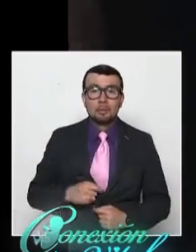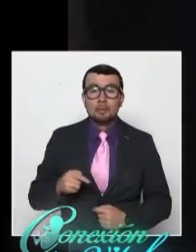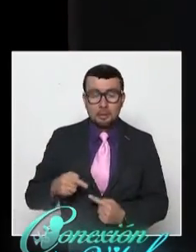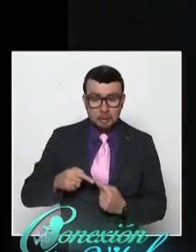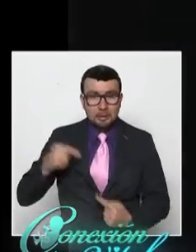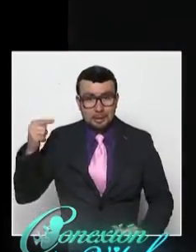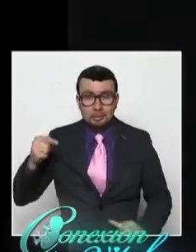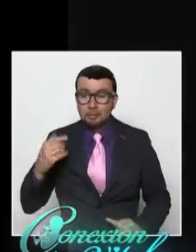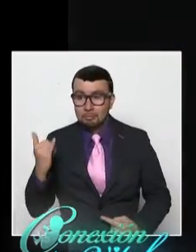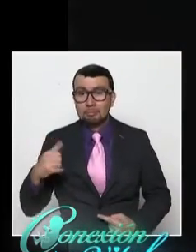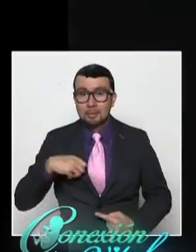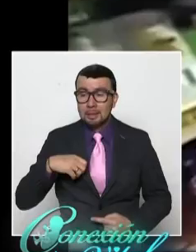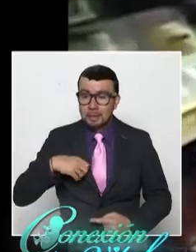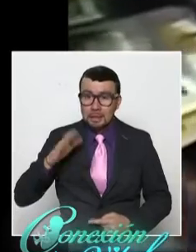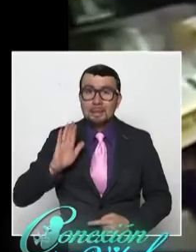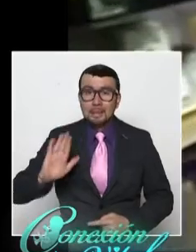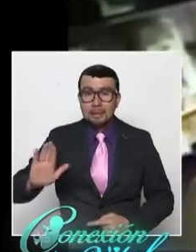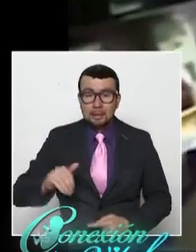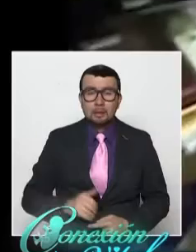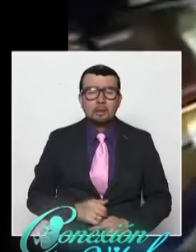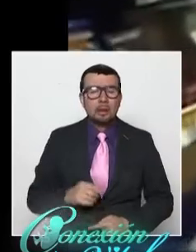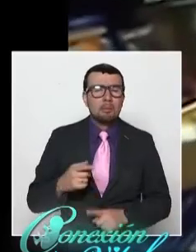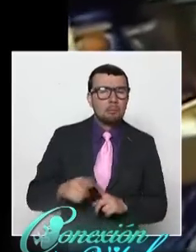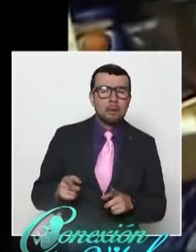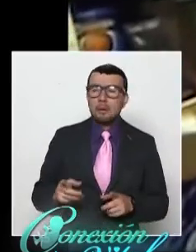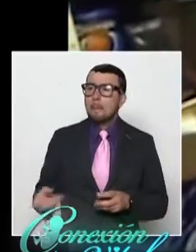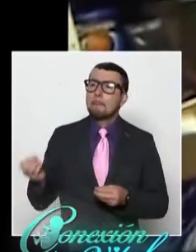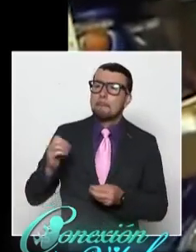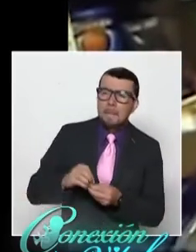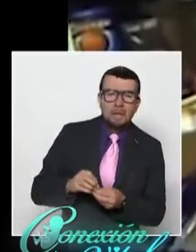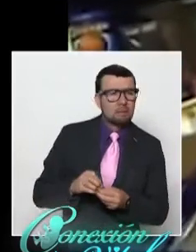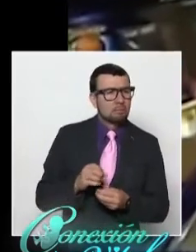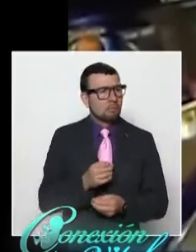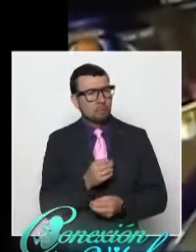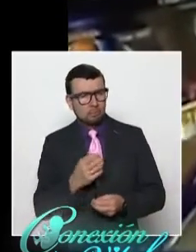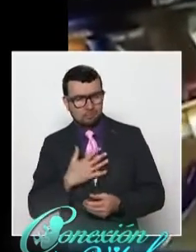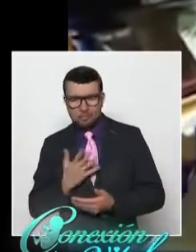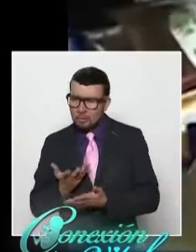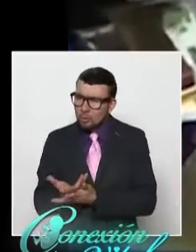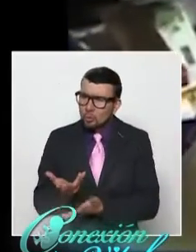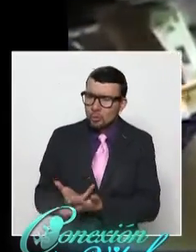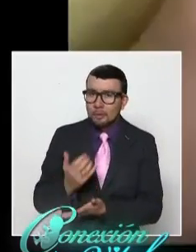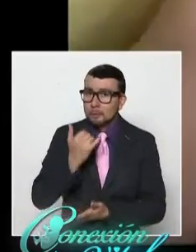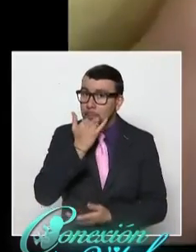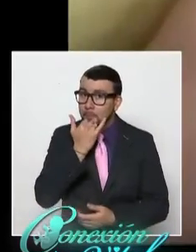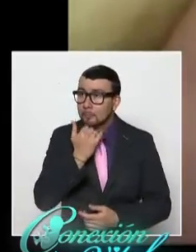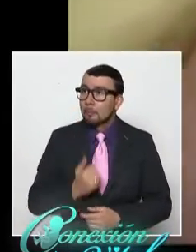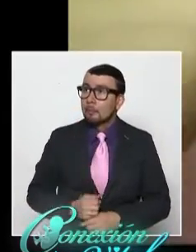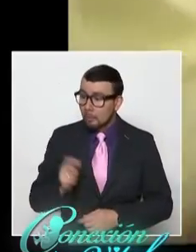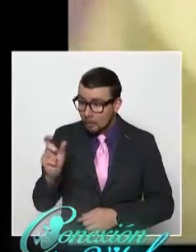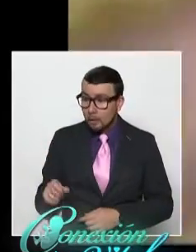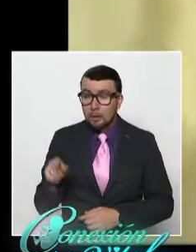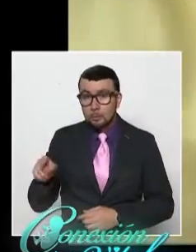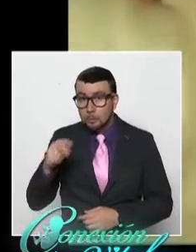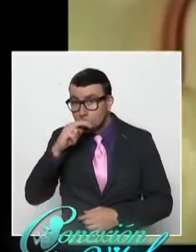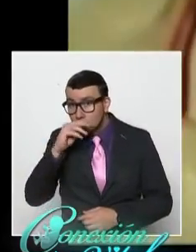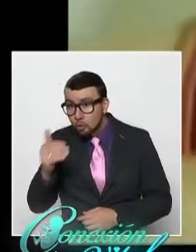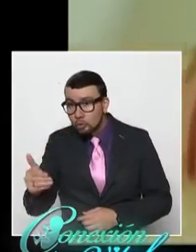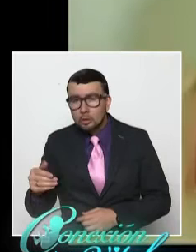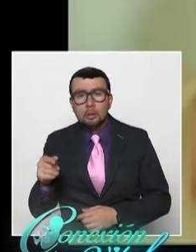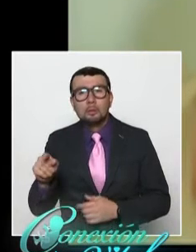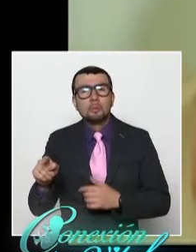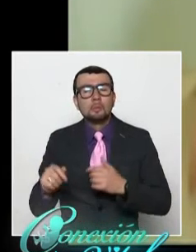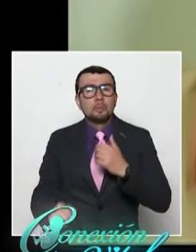clínicamente. Pero entonces han salido otras sugerencias. ¿Qué sucede? Que este caso todavía no